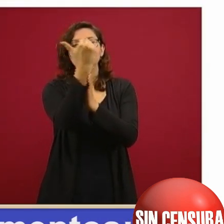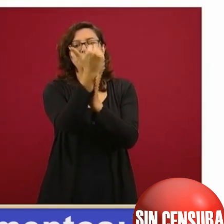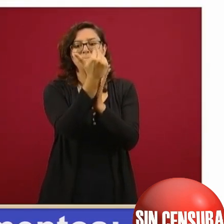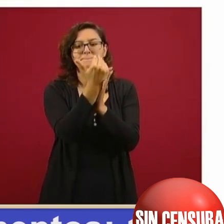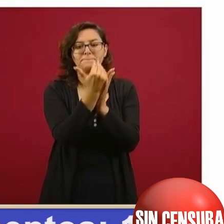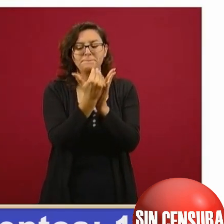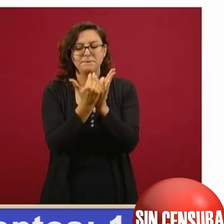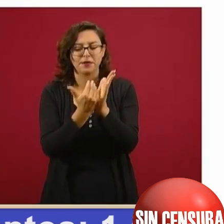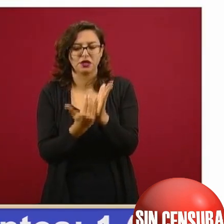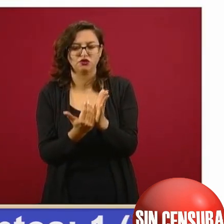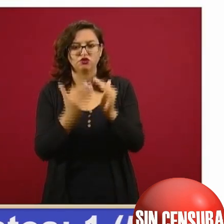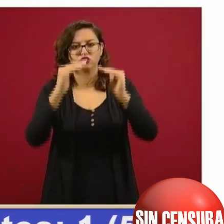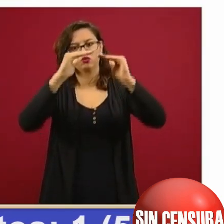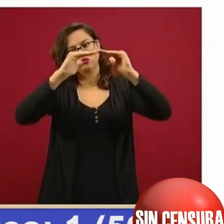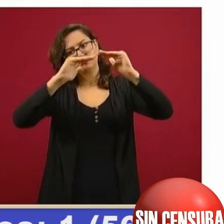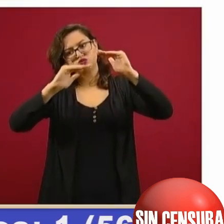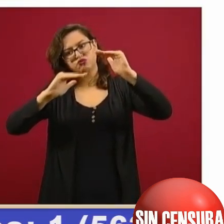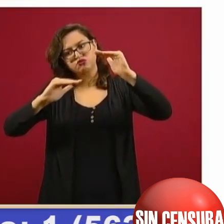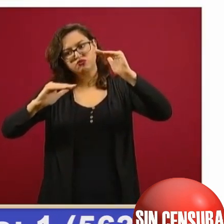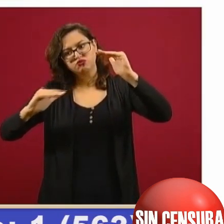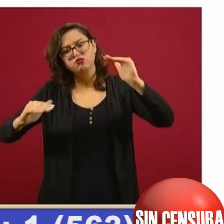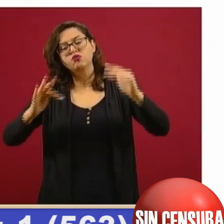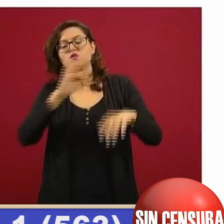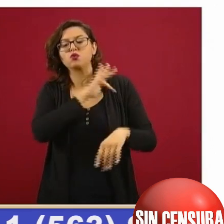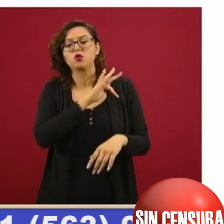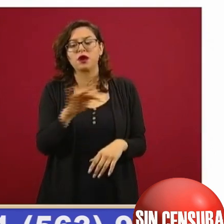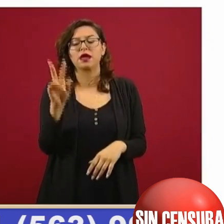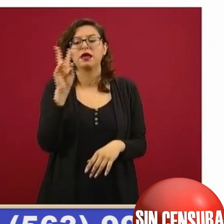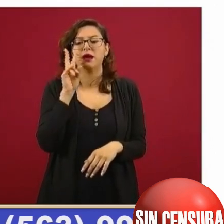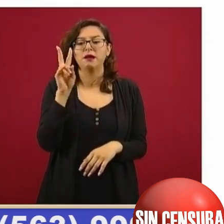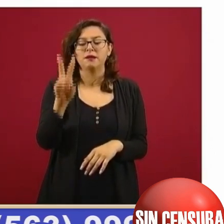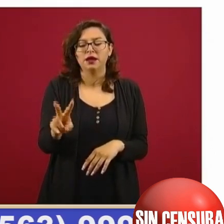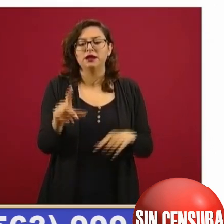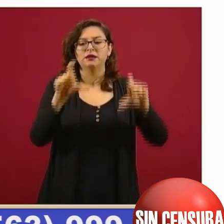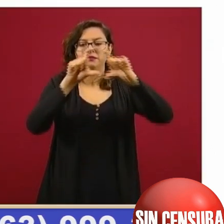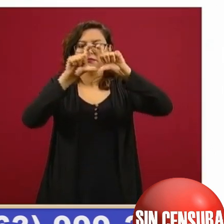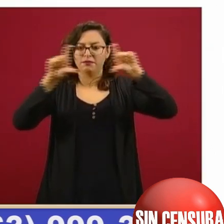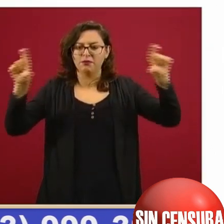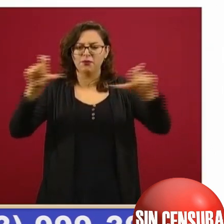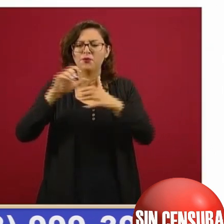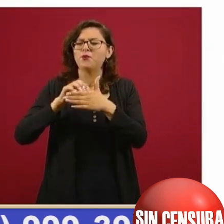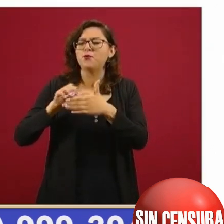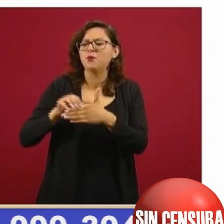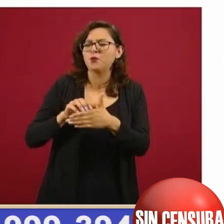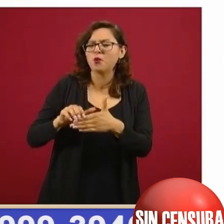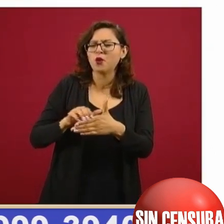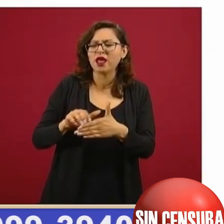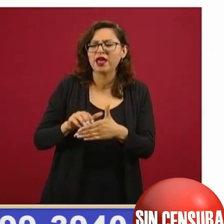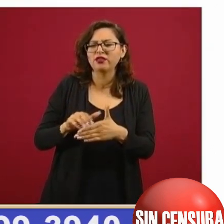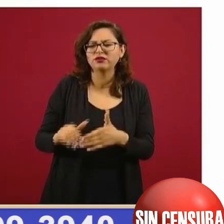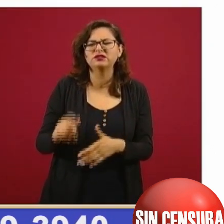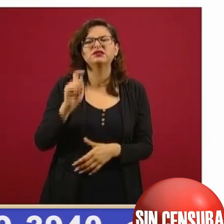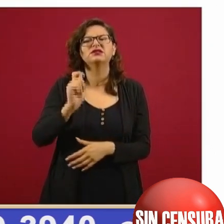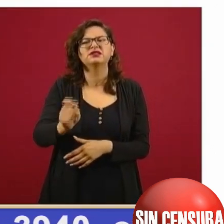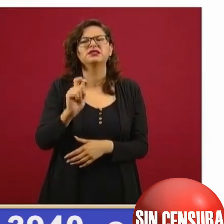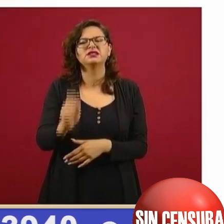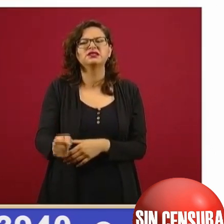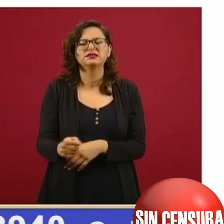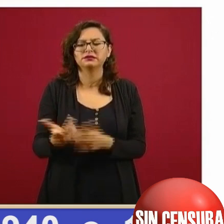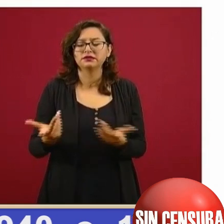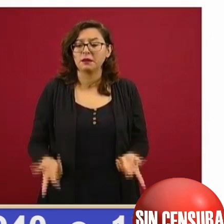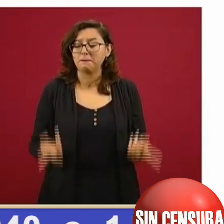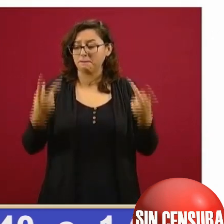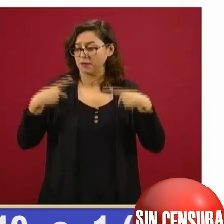zona oscura de las barras que se ven en la gráfica, en la parte alta, son aquellas personas que, teniendo los síntomas de